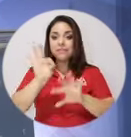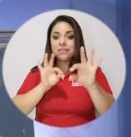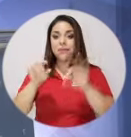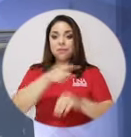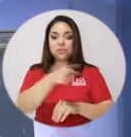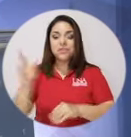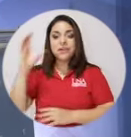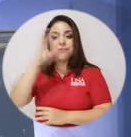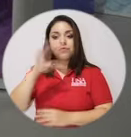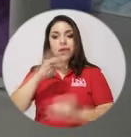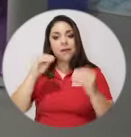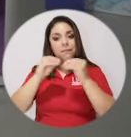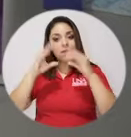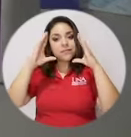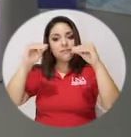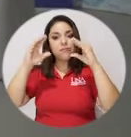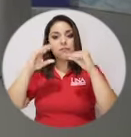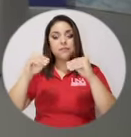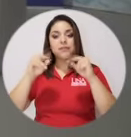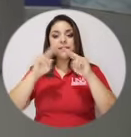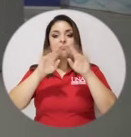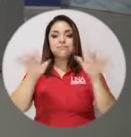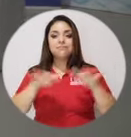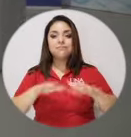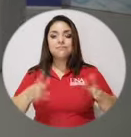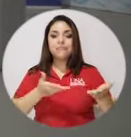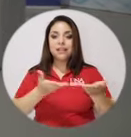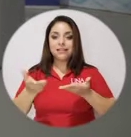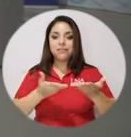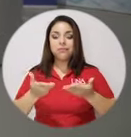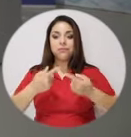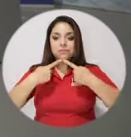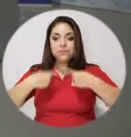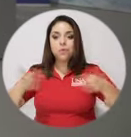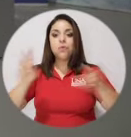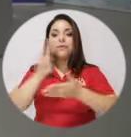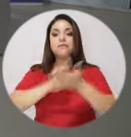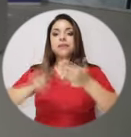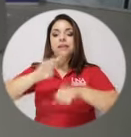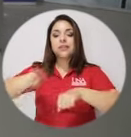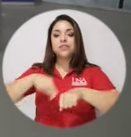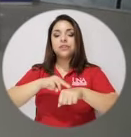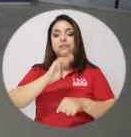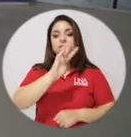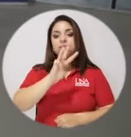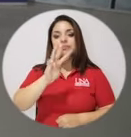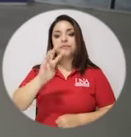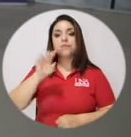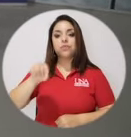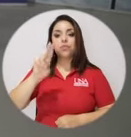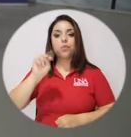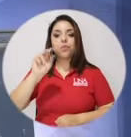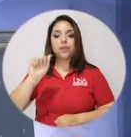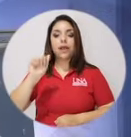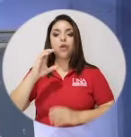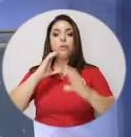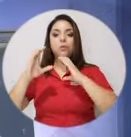invitamos a ustedes a buscar más información en la plataforma de divulgación de la Universidad Nacional,